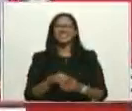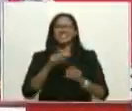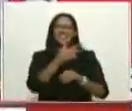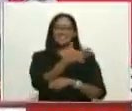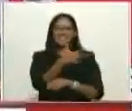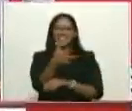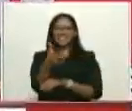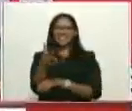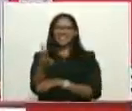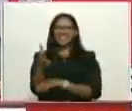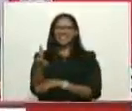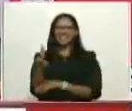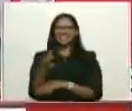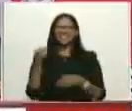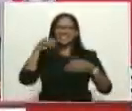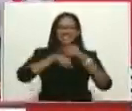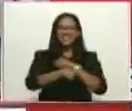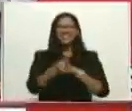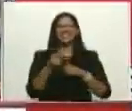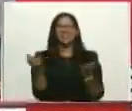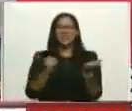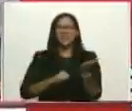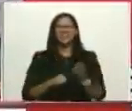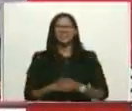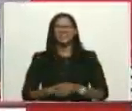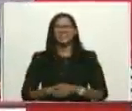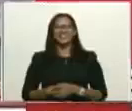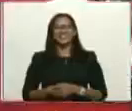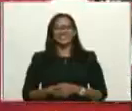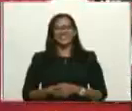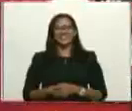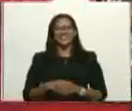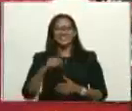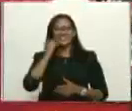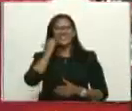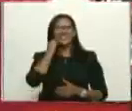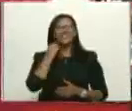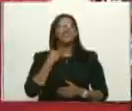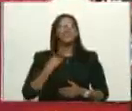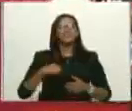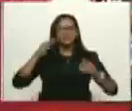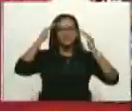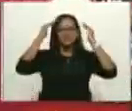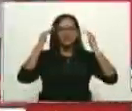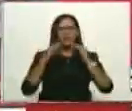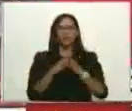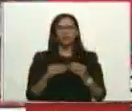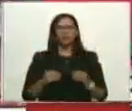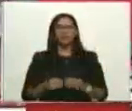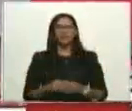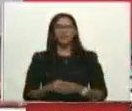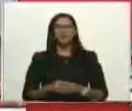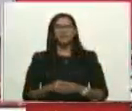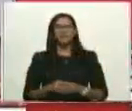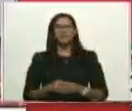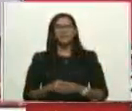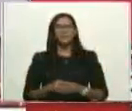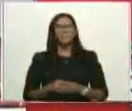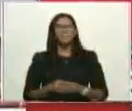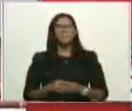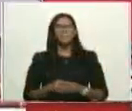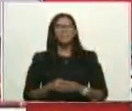360 infiltra el mazo. Ah. Bueno, mis saludos pues a todos y